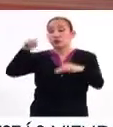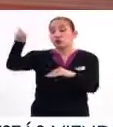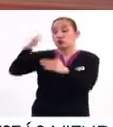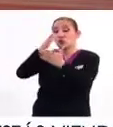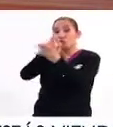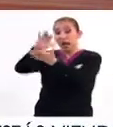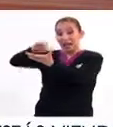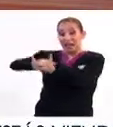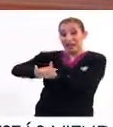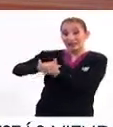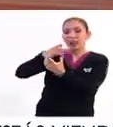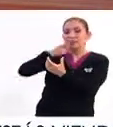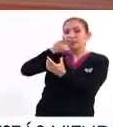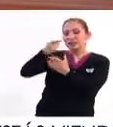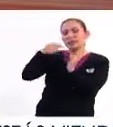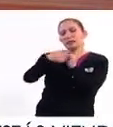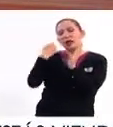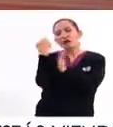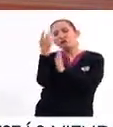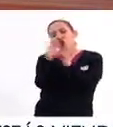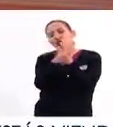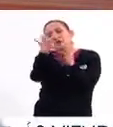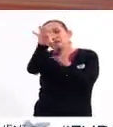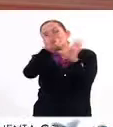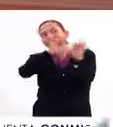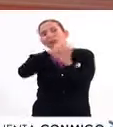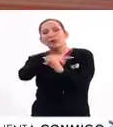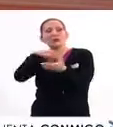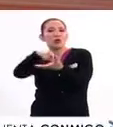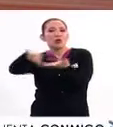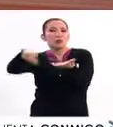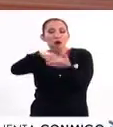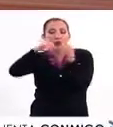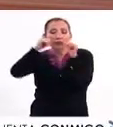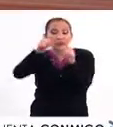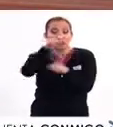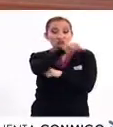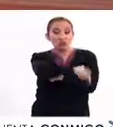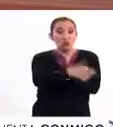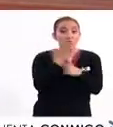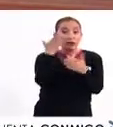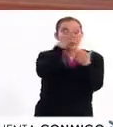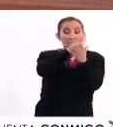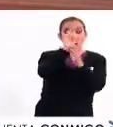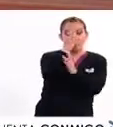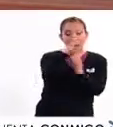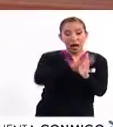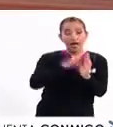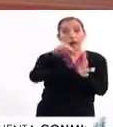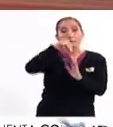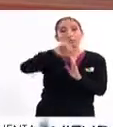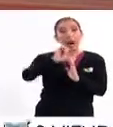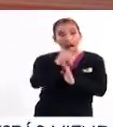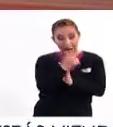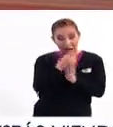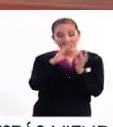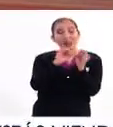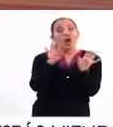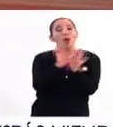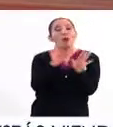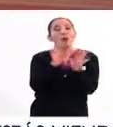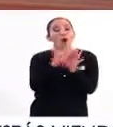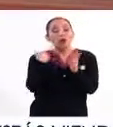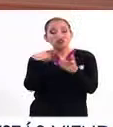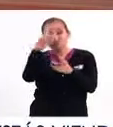hay un manga que te explica qué es lo que tienes que hacer. Como que son instructivos ilustrados con humor también, que te acercan a